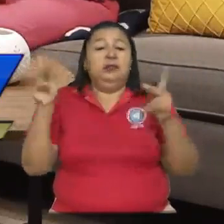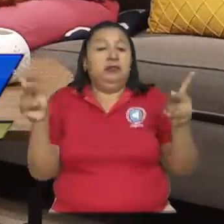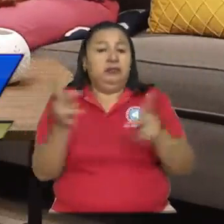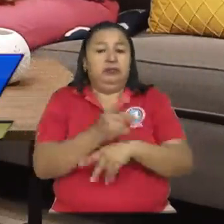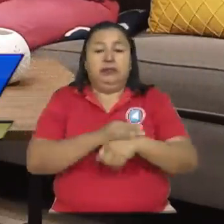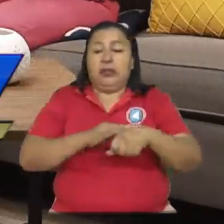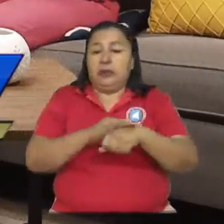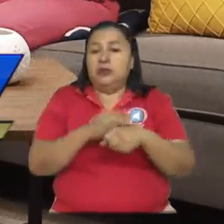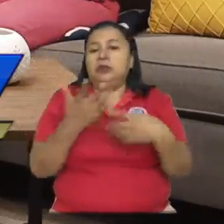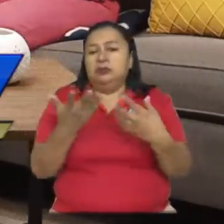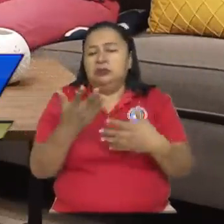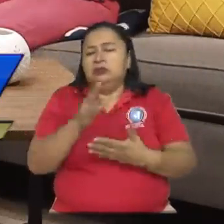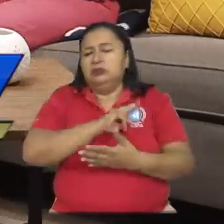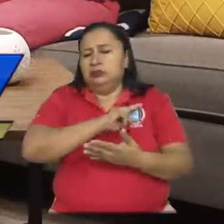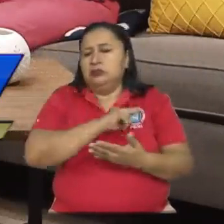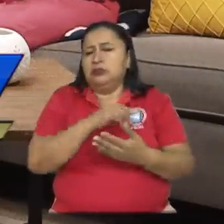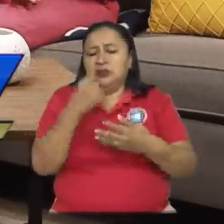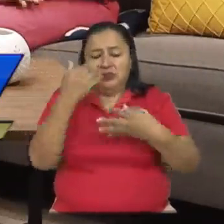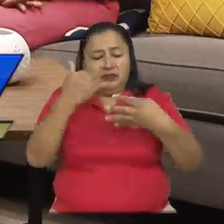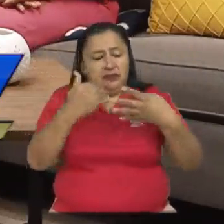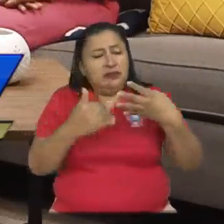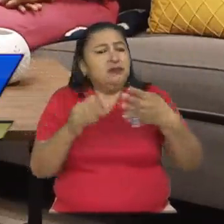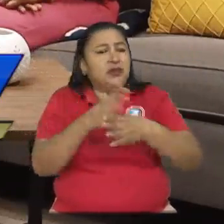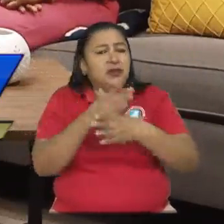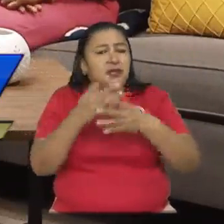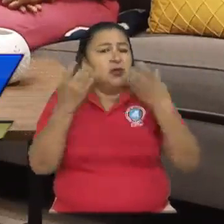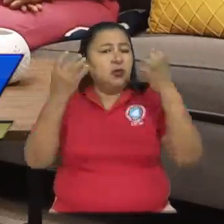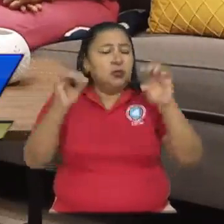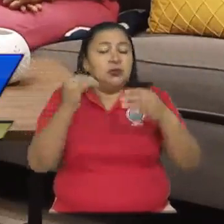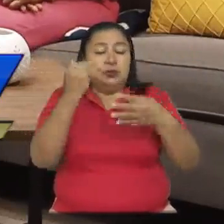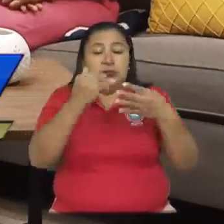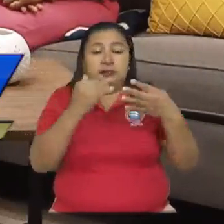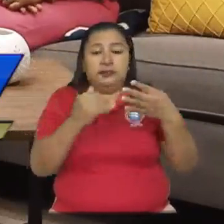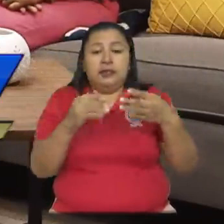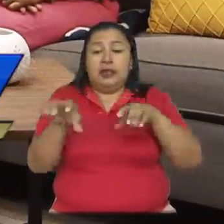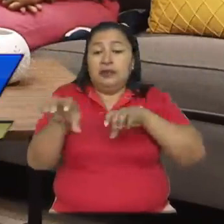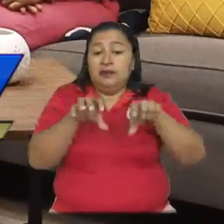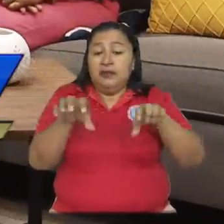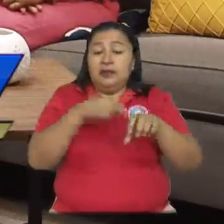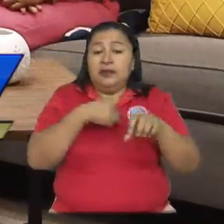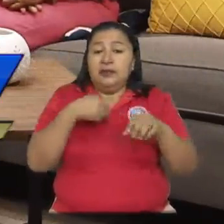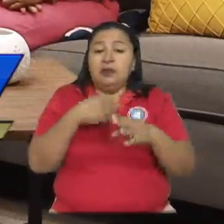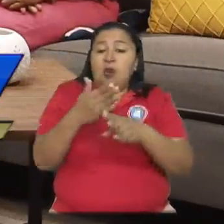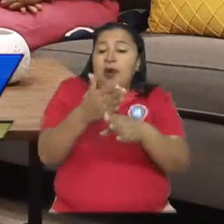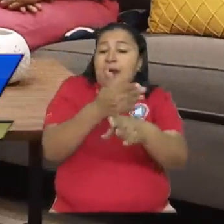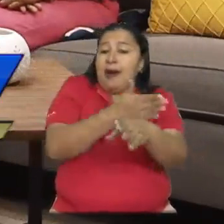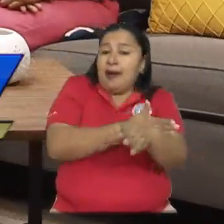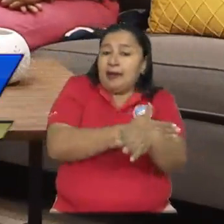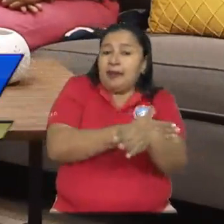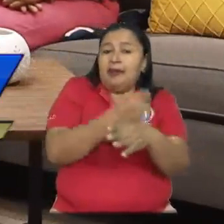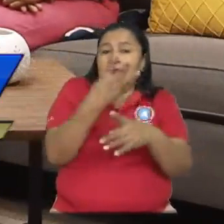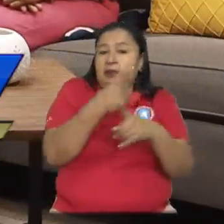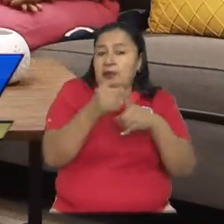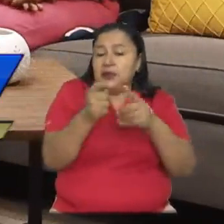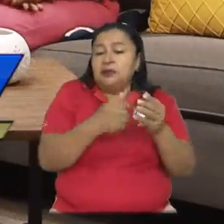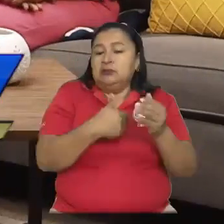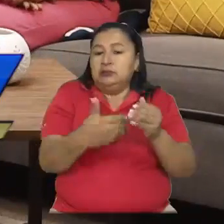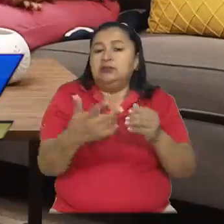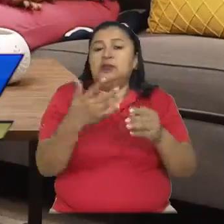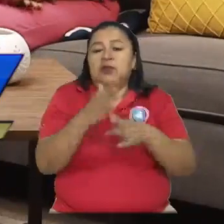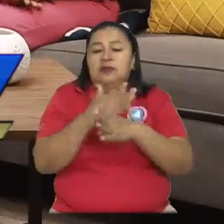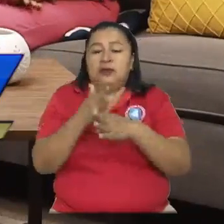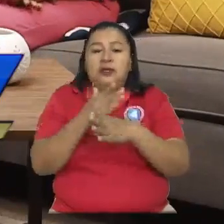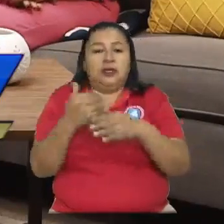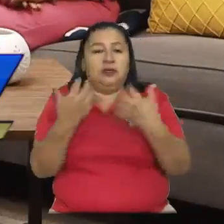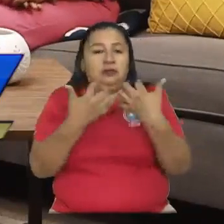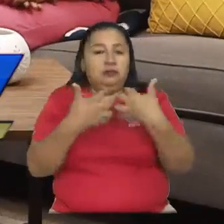permitido. Entonces, son una serie de acciones que realizamos en conjunto con las diferentes